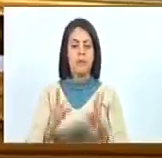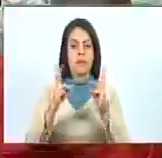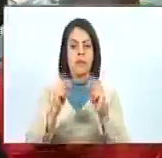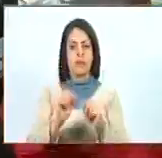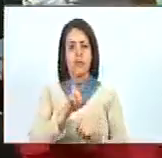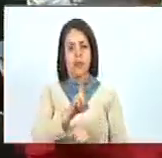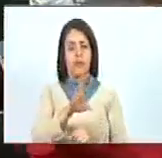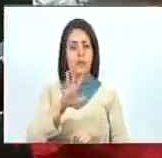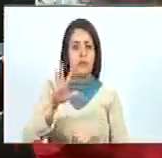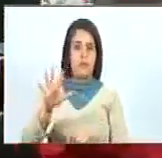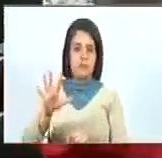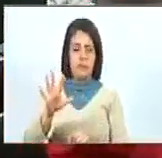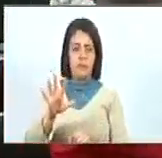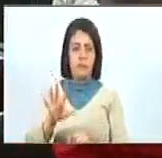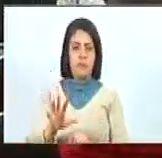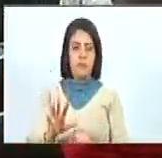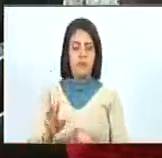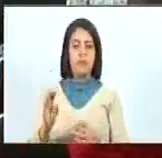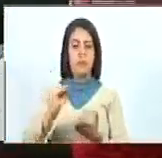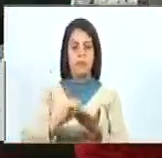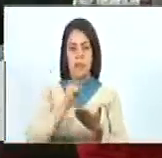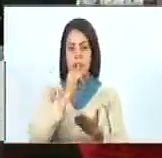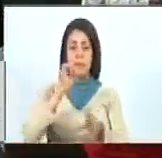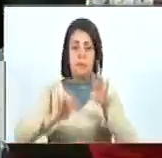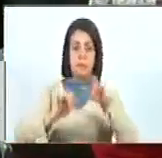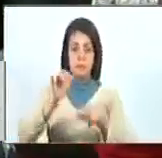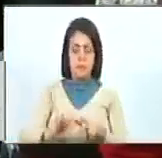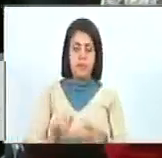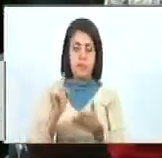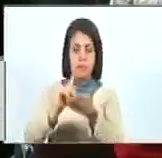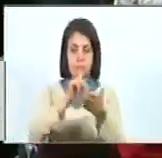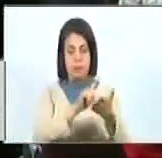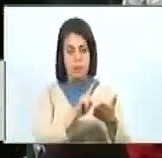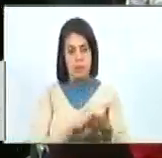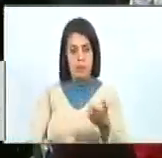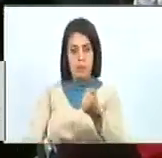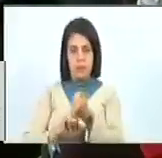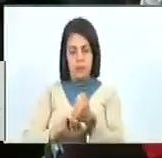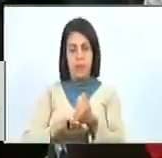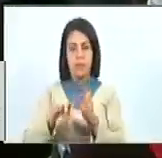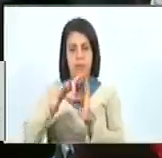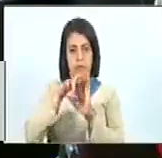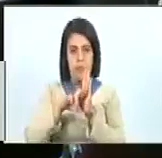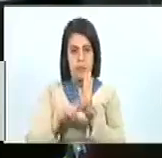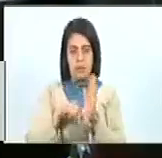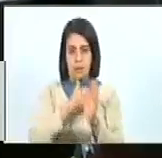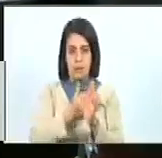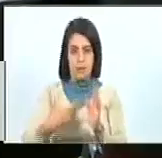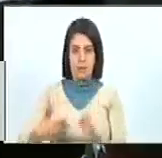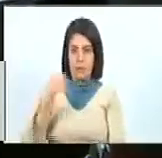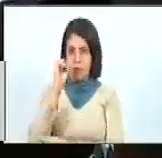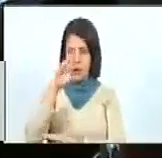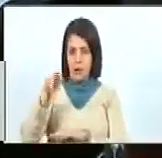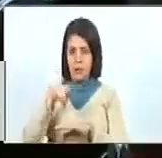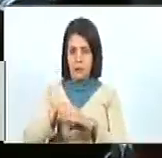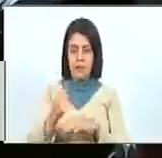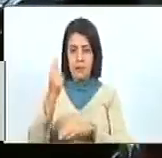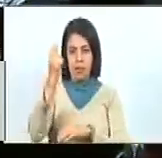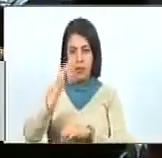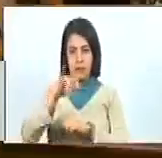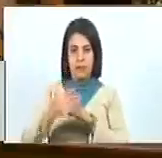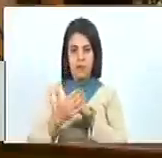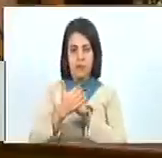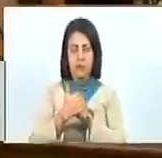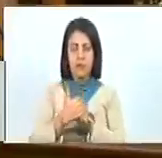número 25. Previo anuncio de Secretaría de la existencia del quórum reglamentario, el presidente de la Asamblea Nacional, diputado